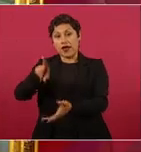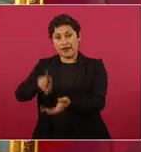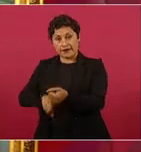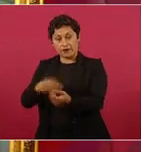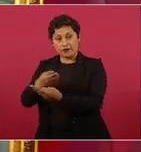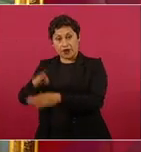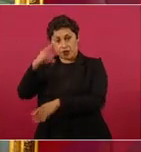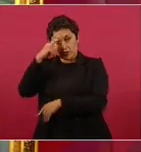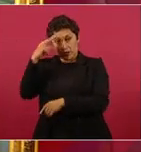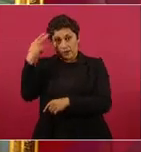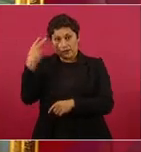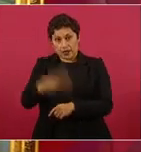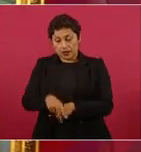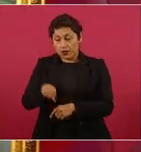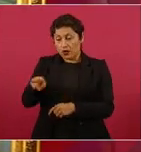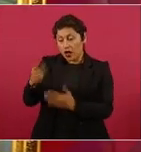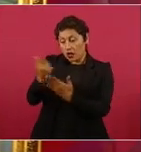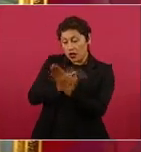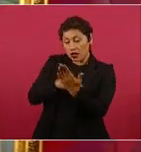experiencia